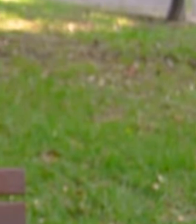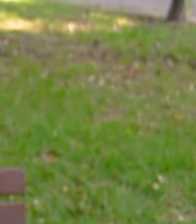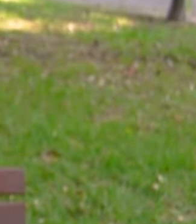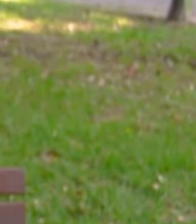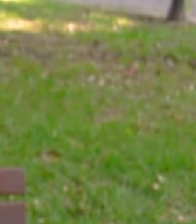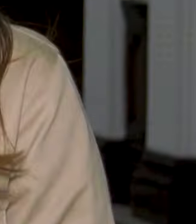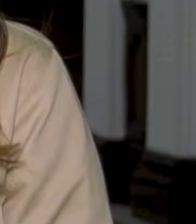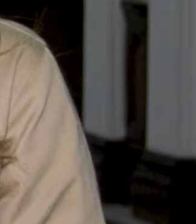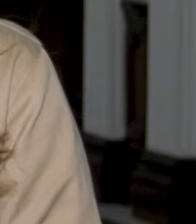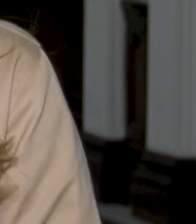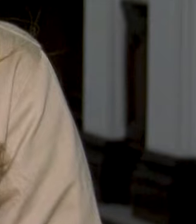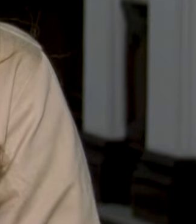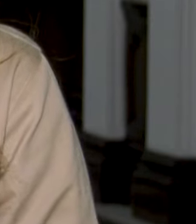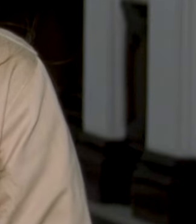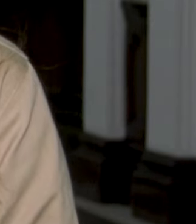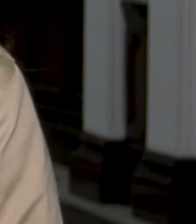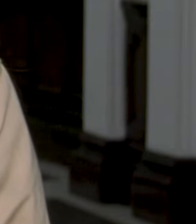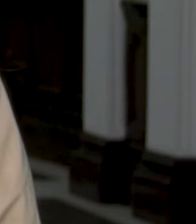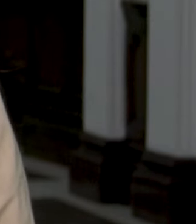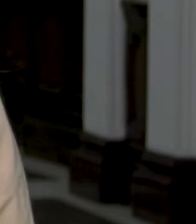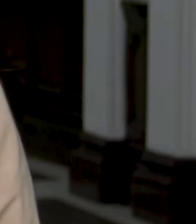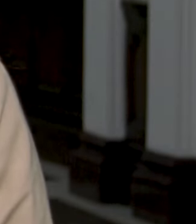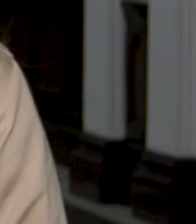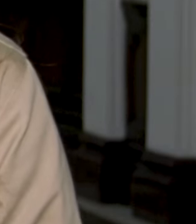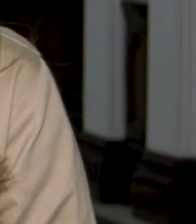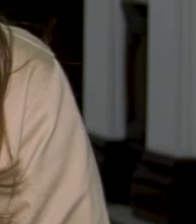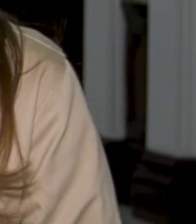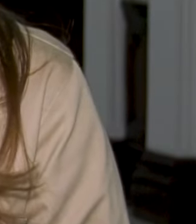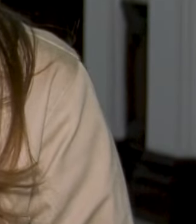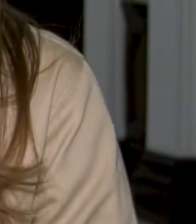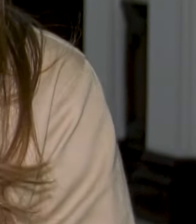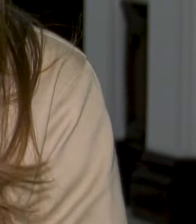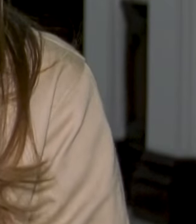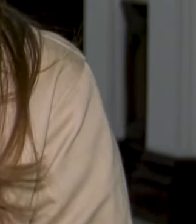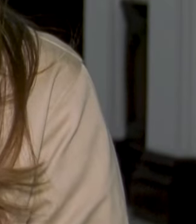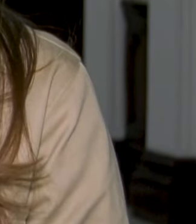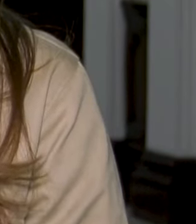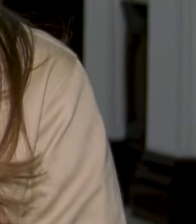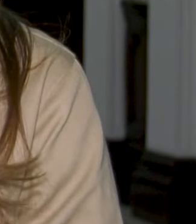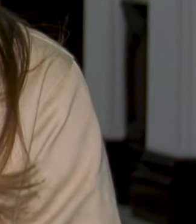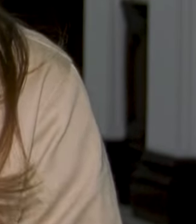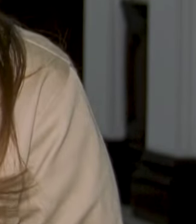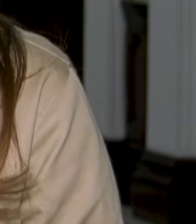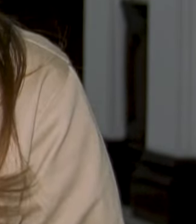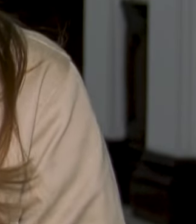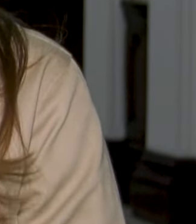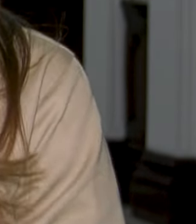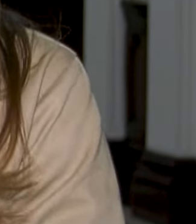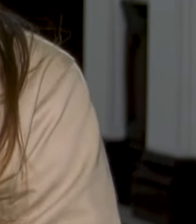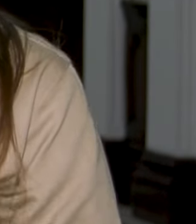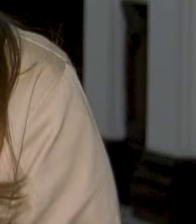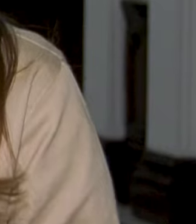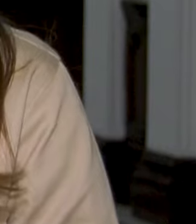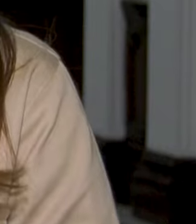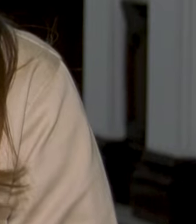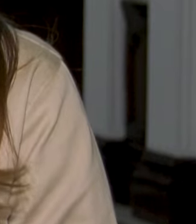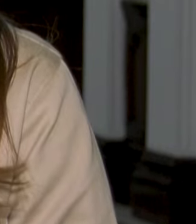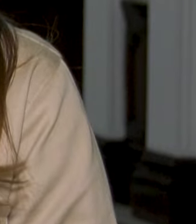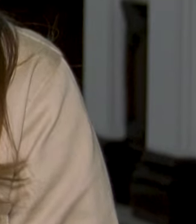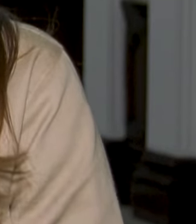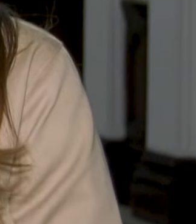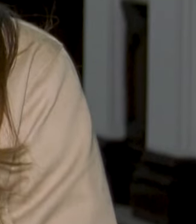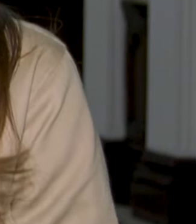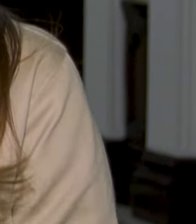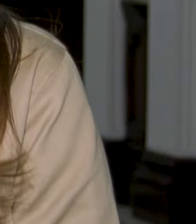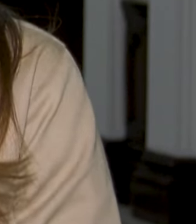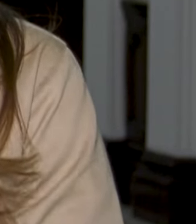en sus funciones laborales. Ningún trabajador o trabajadora puede ser productivo en un ambiente violento. Ningún trabajador o